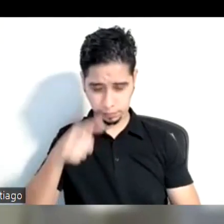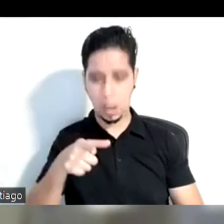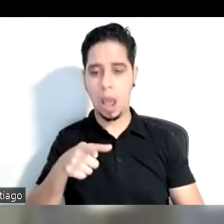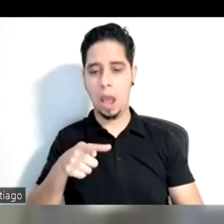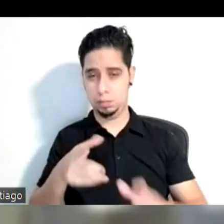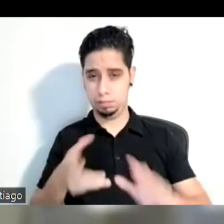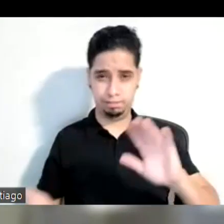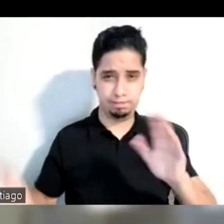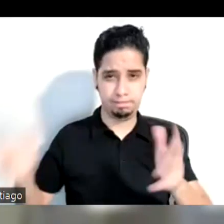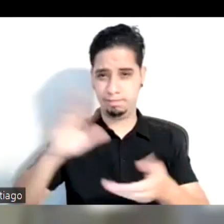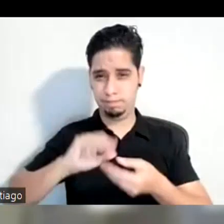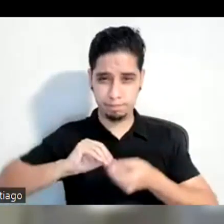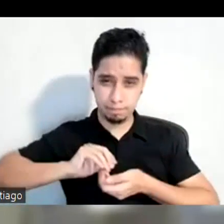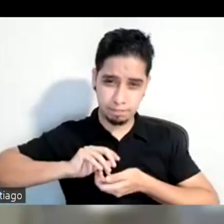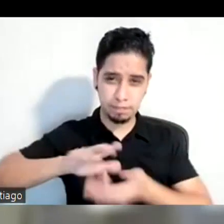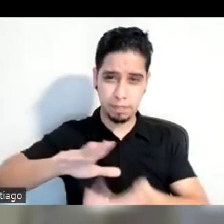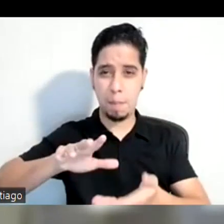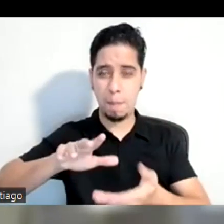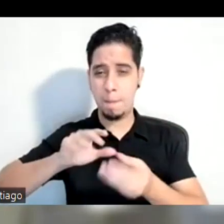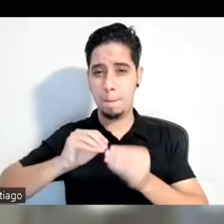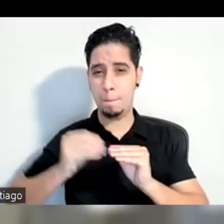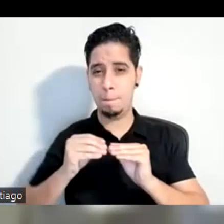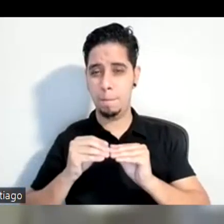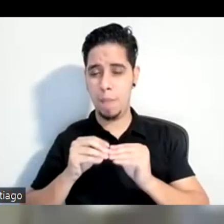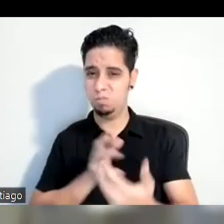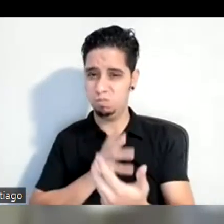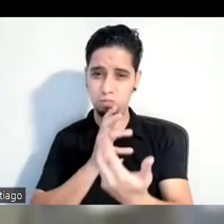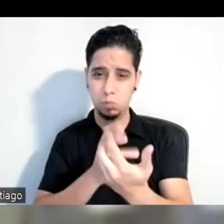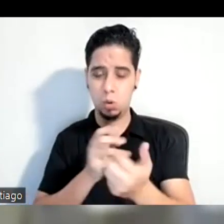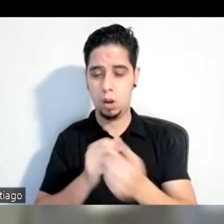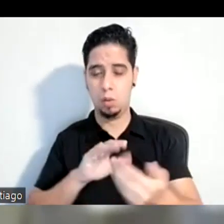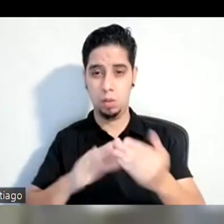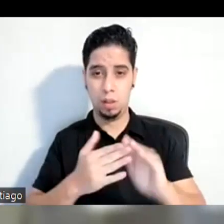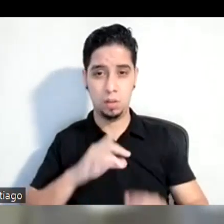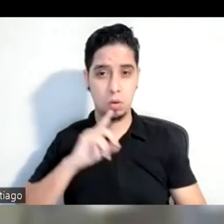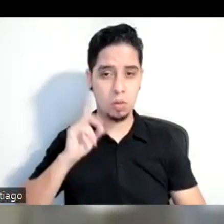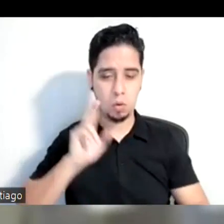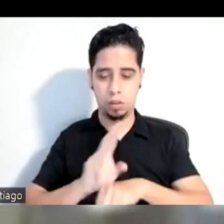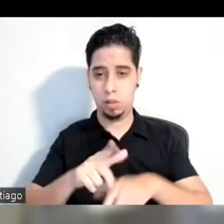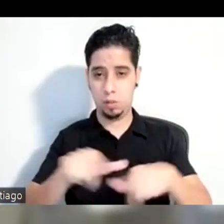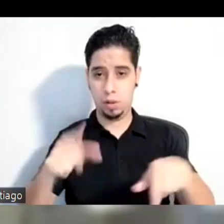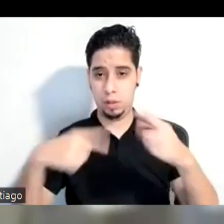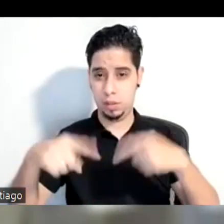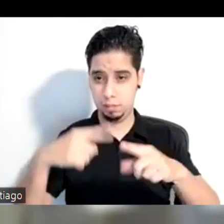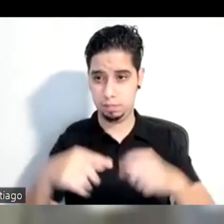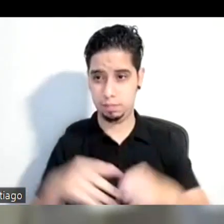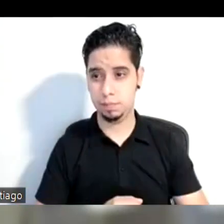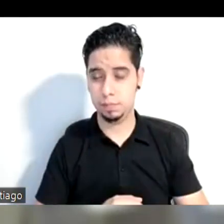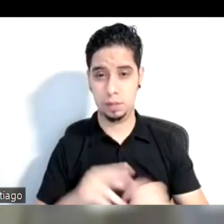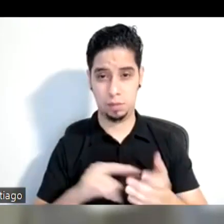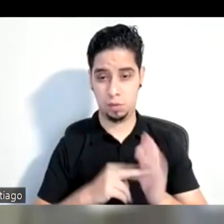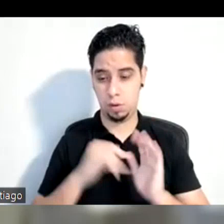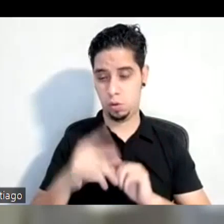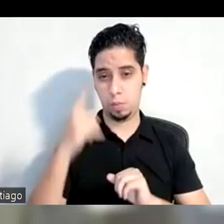más tragable para la persona sorda, ¿verdad? Utilizando su lenguaje vernáculo. sea que esto en Puerto Rico ha